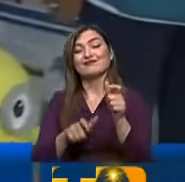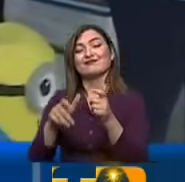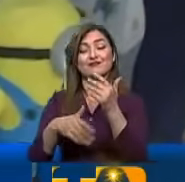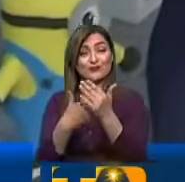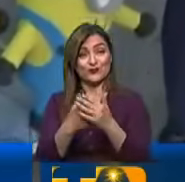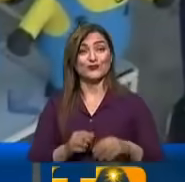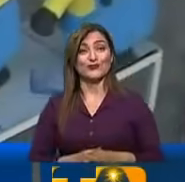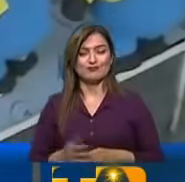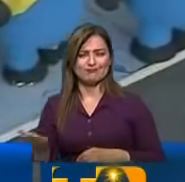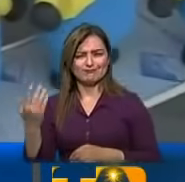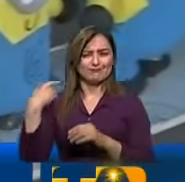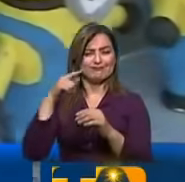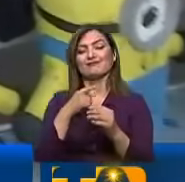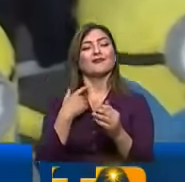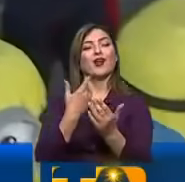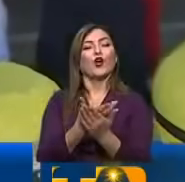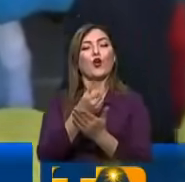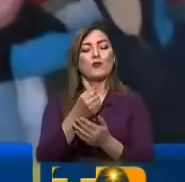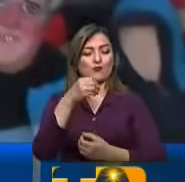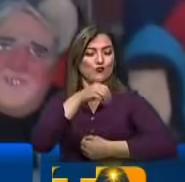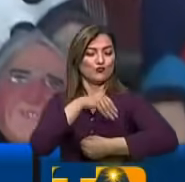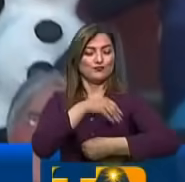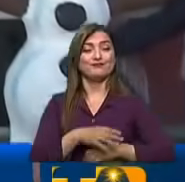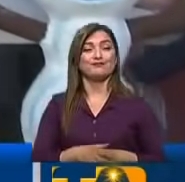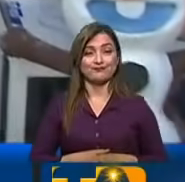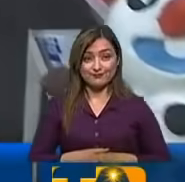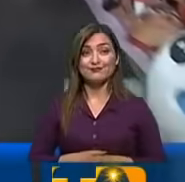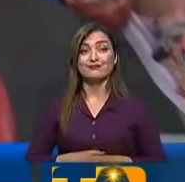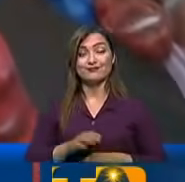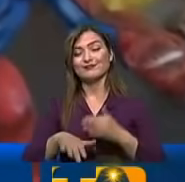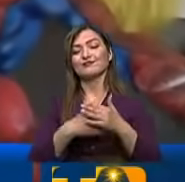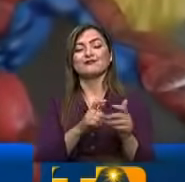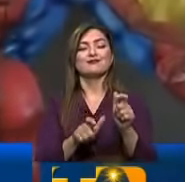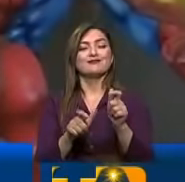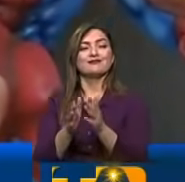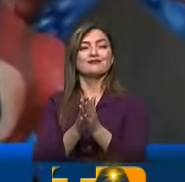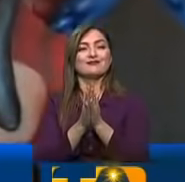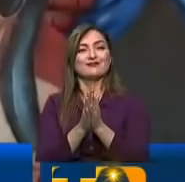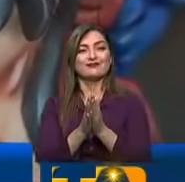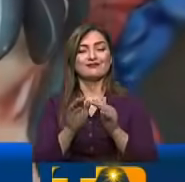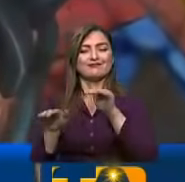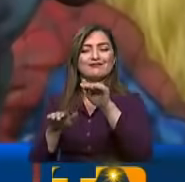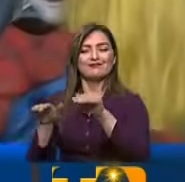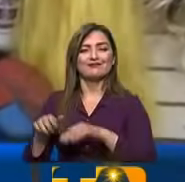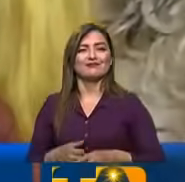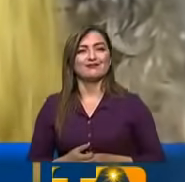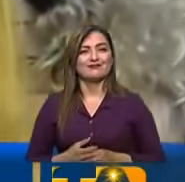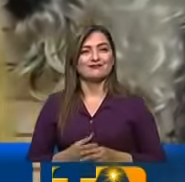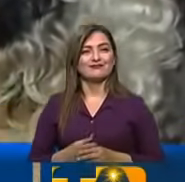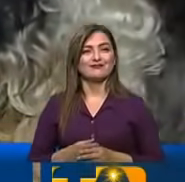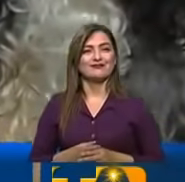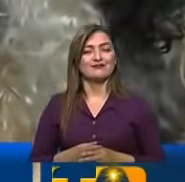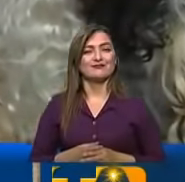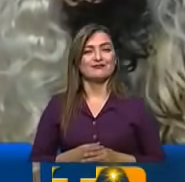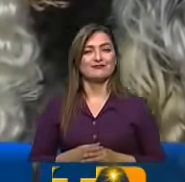que se acerquen y pueden adquirir los monigotes. Así es, a toda la ciudadanía les pedimos que vengan, que